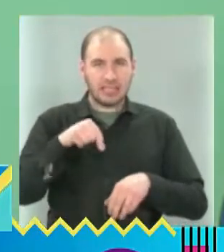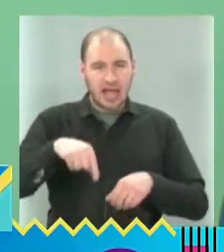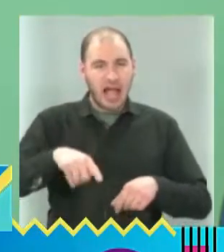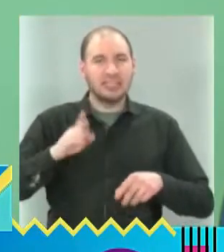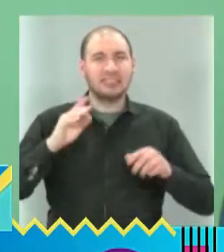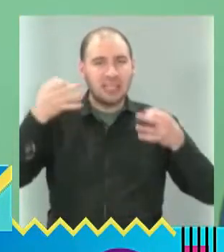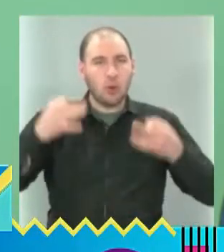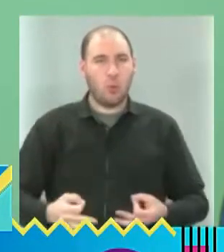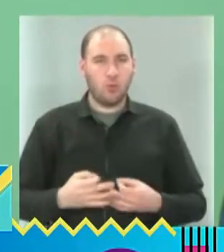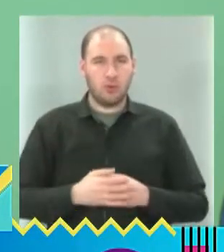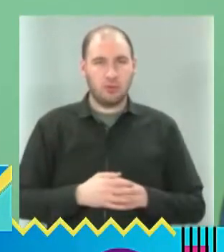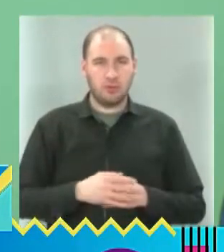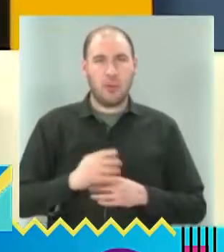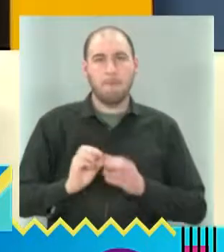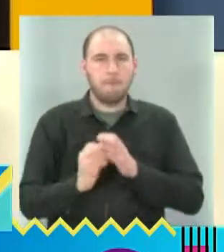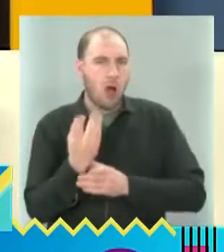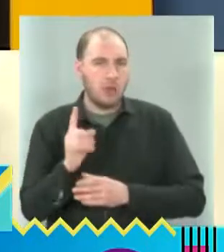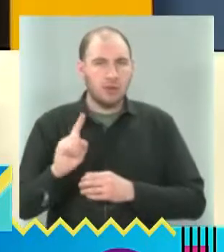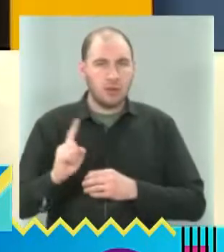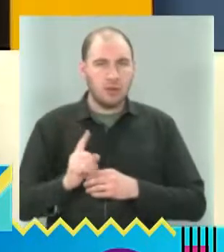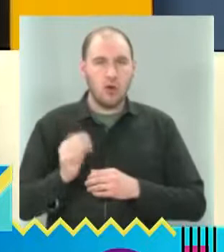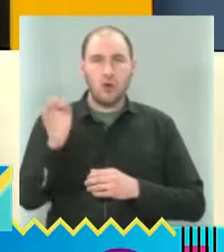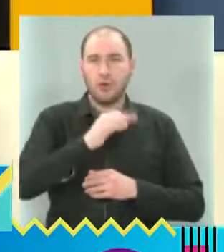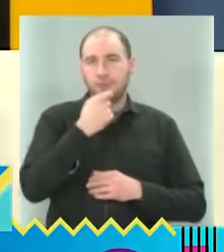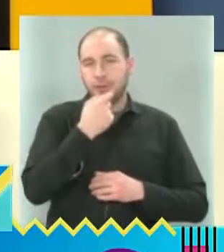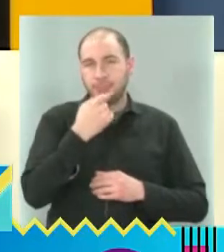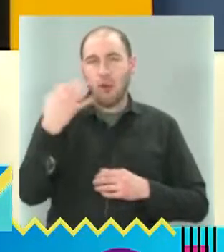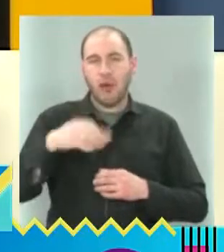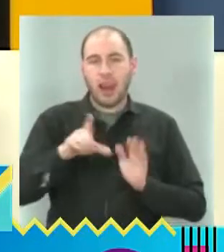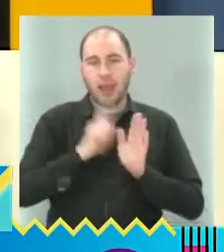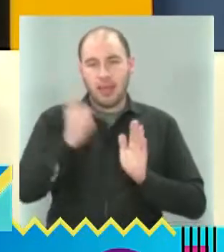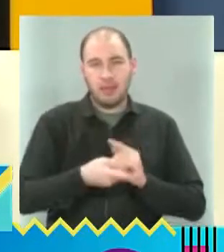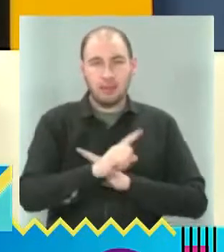Bien. No es por moda, no es porque estemos obligados por una ley.